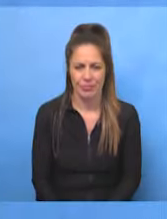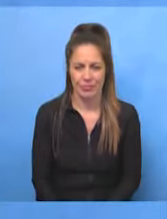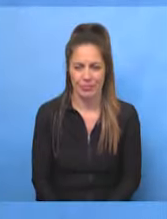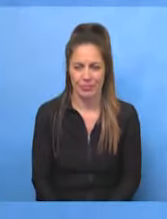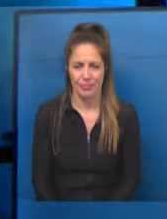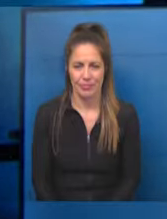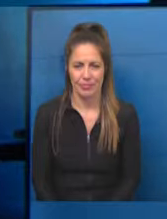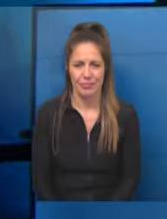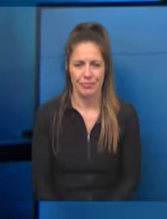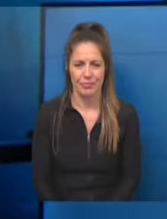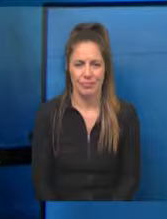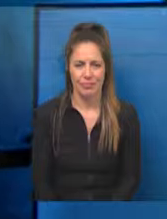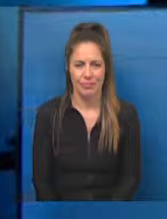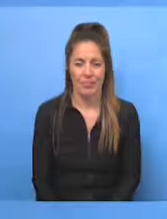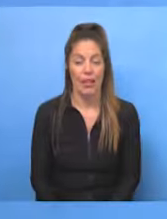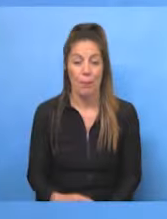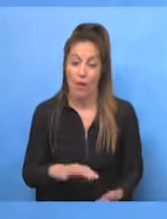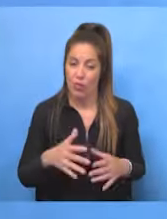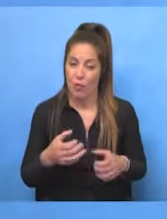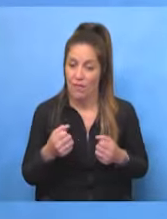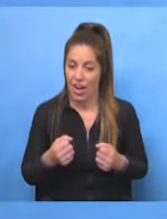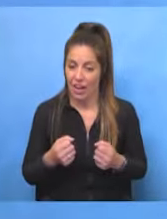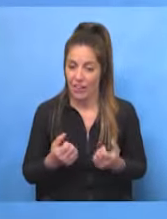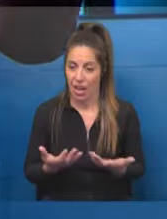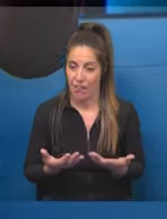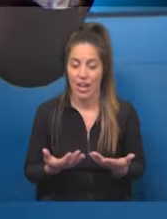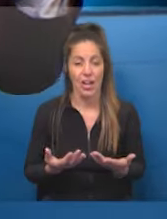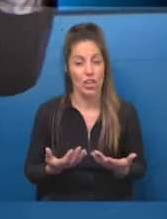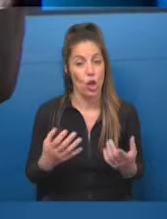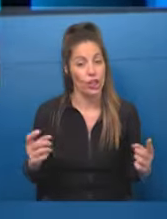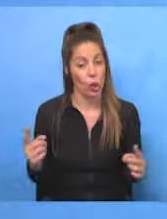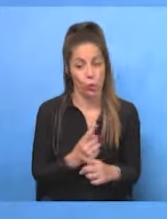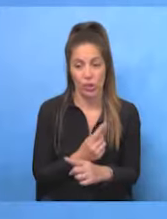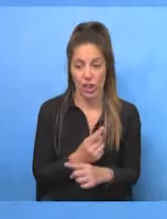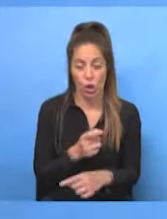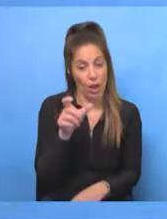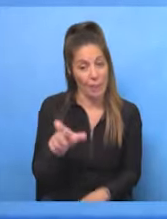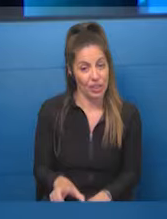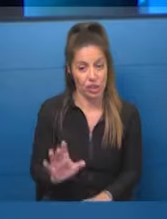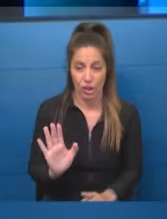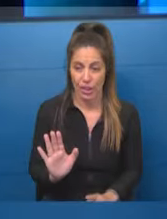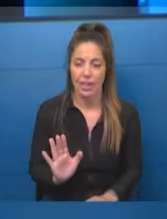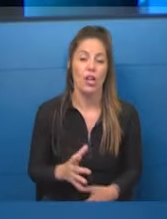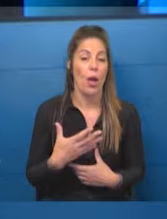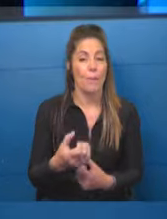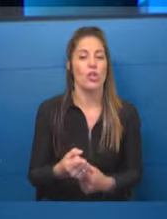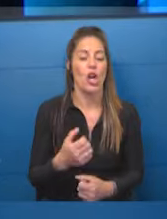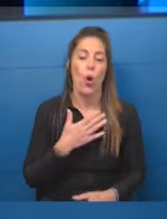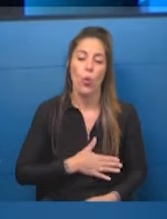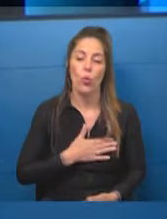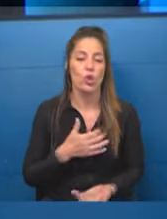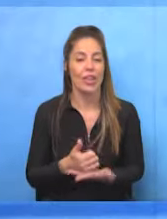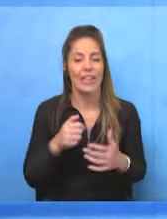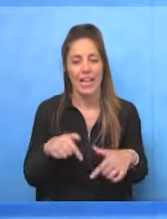sabes más estilo barra no me quiero cruzar con ningun escúcheme una cosa es un gusto tenerlo por